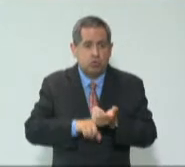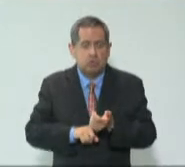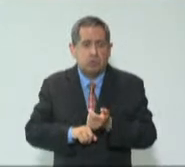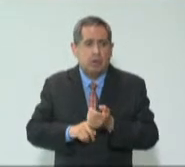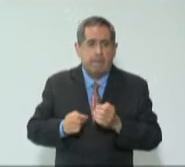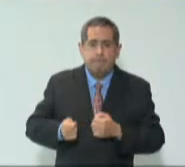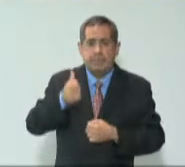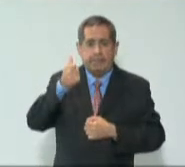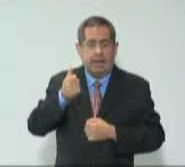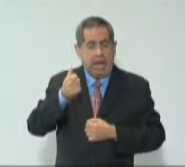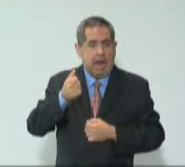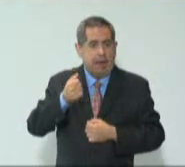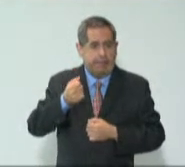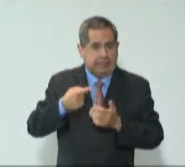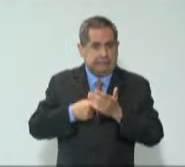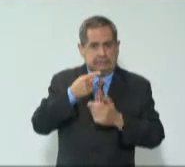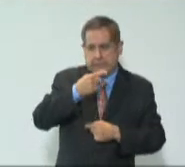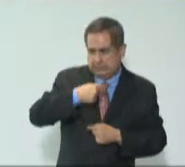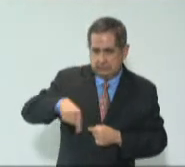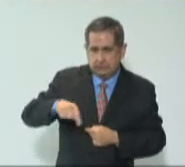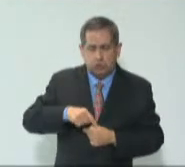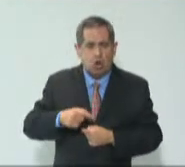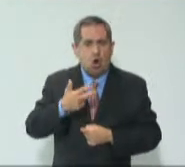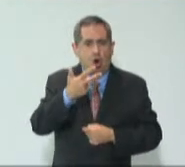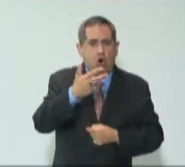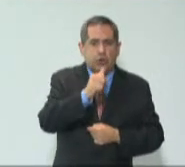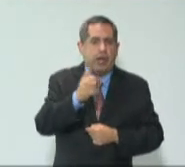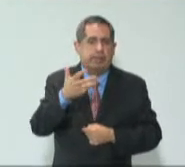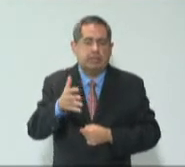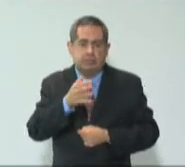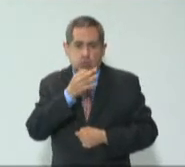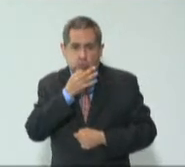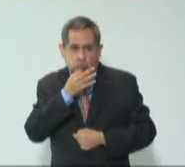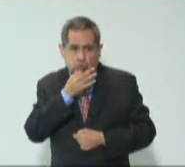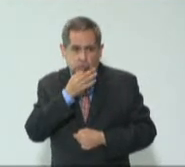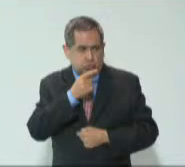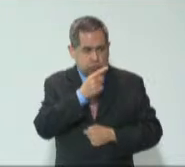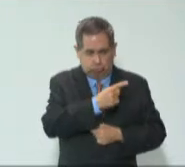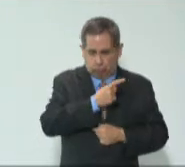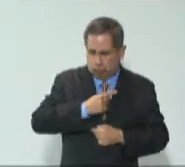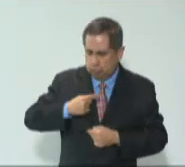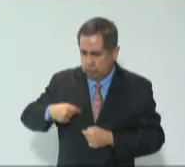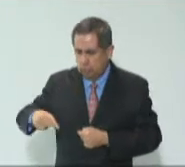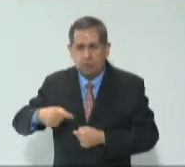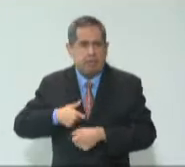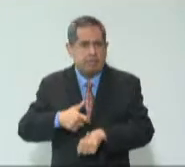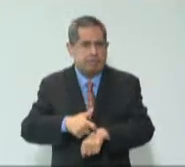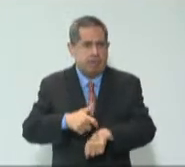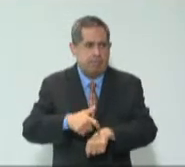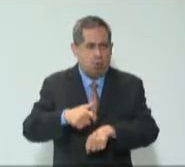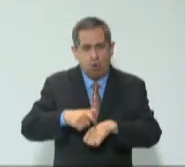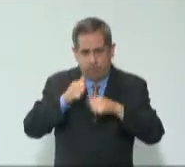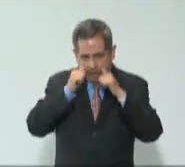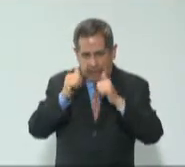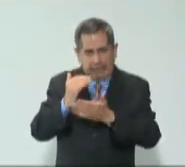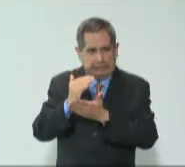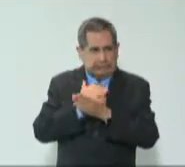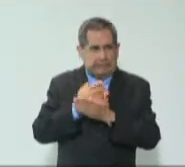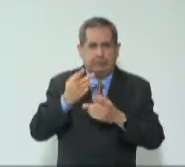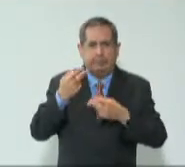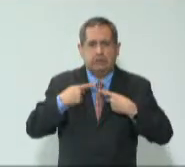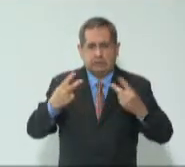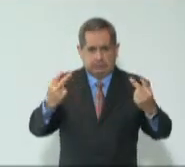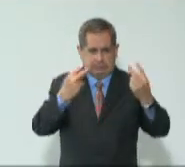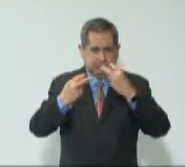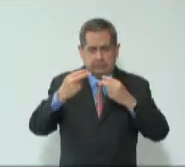una primera ronda una participación de 8 a 10 minutos vamos a tratar de respetar los tiempos en atención al público que nos está